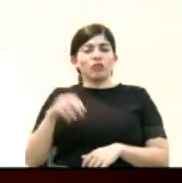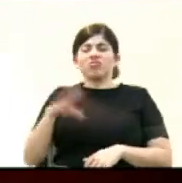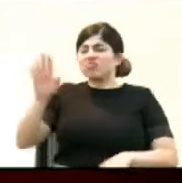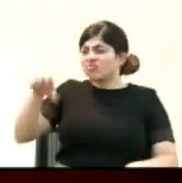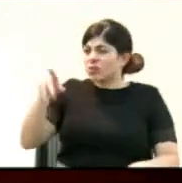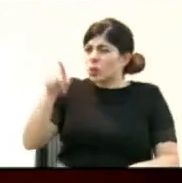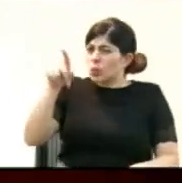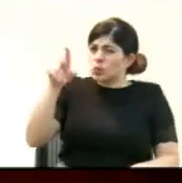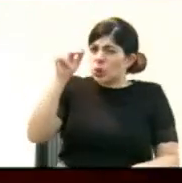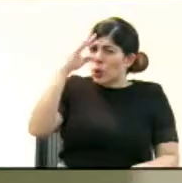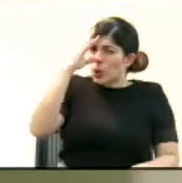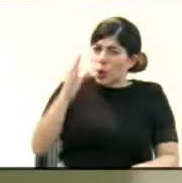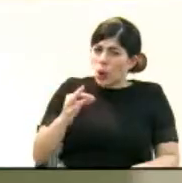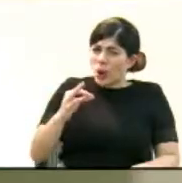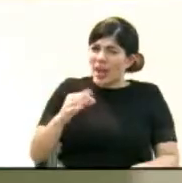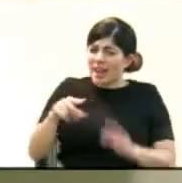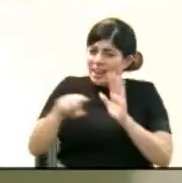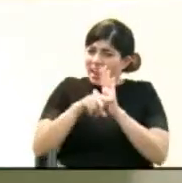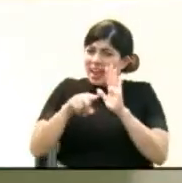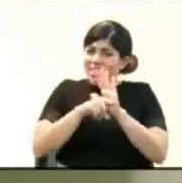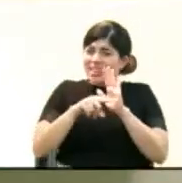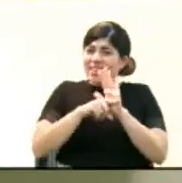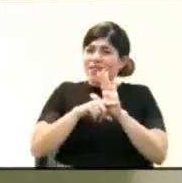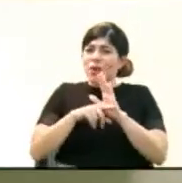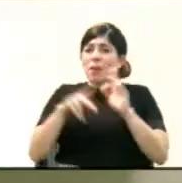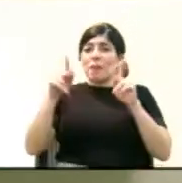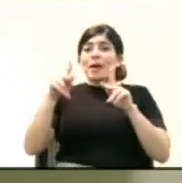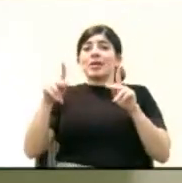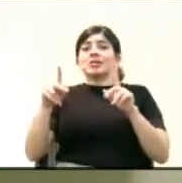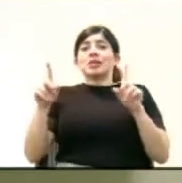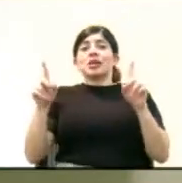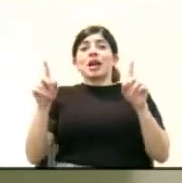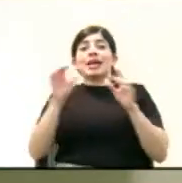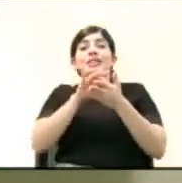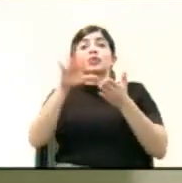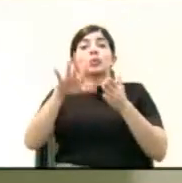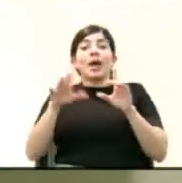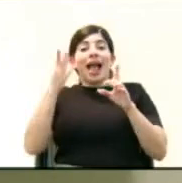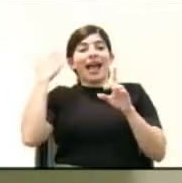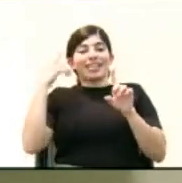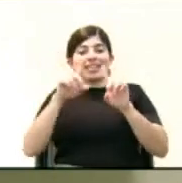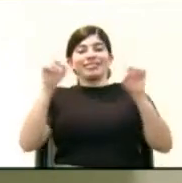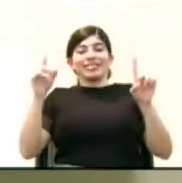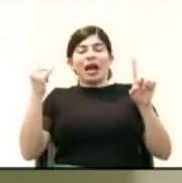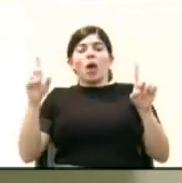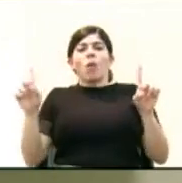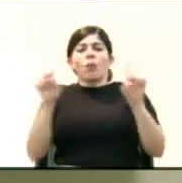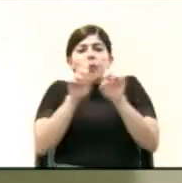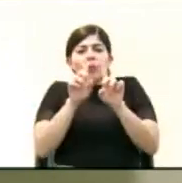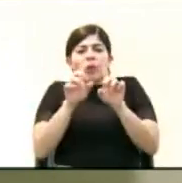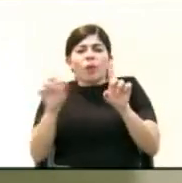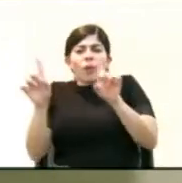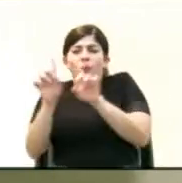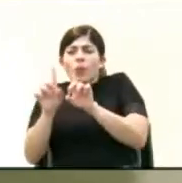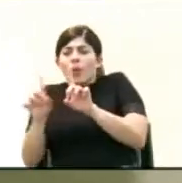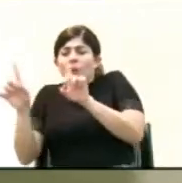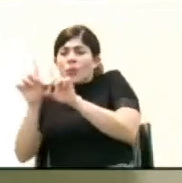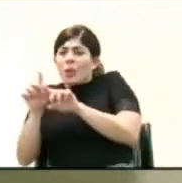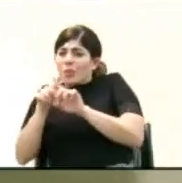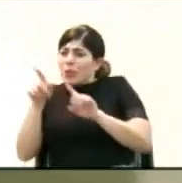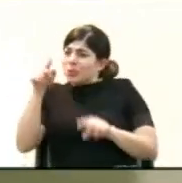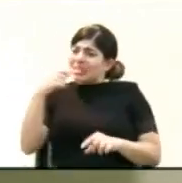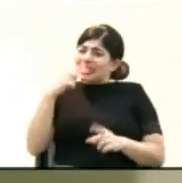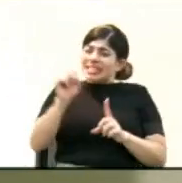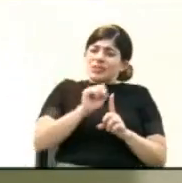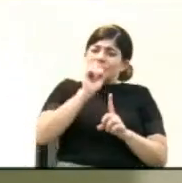cree usted que es contraproducente bajar el distanciamiento en los centros educativos cuando usted ha dicho que el país está en una